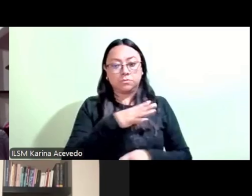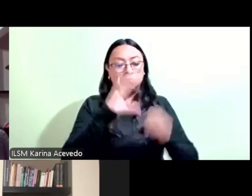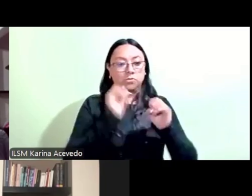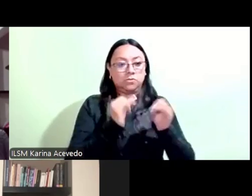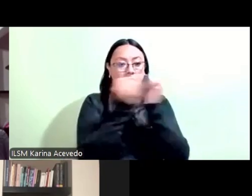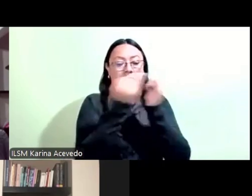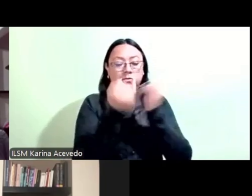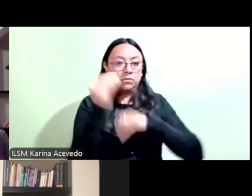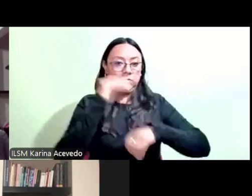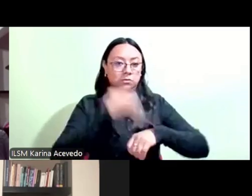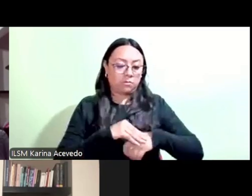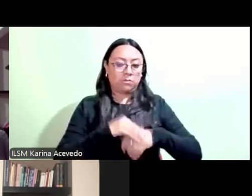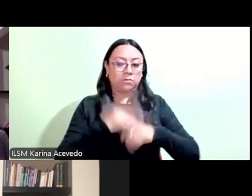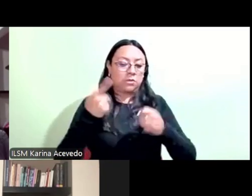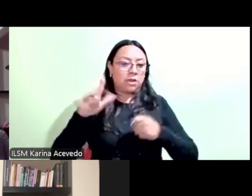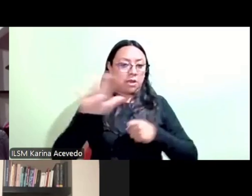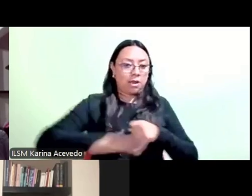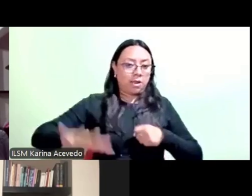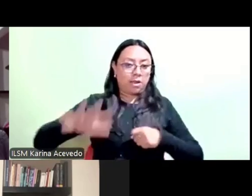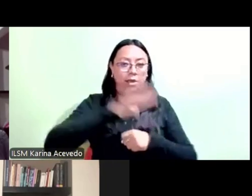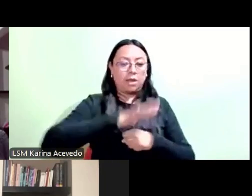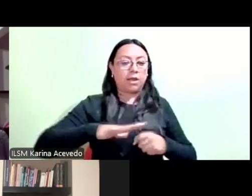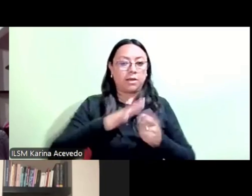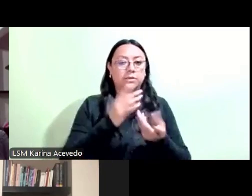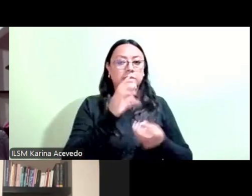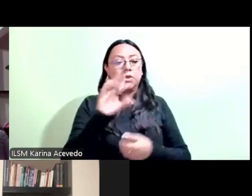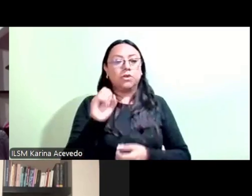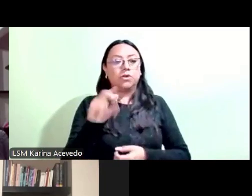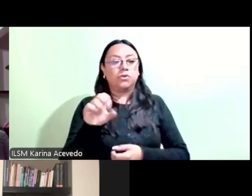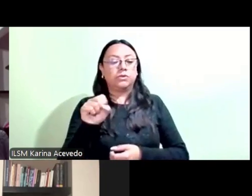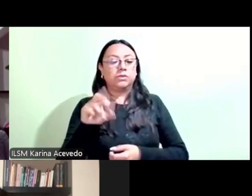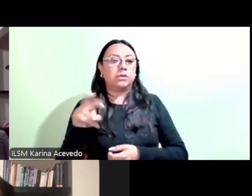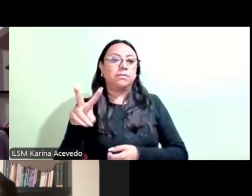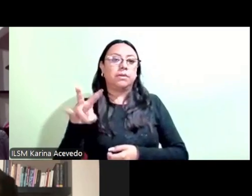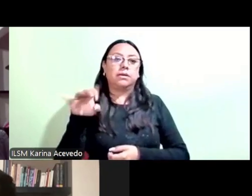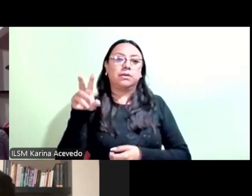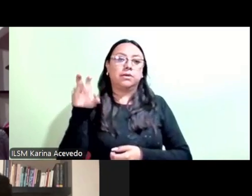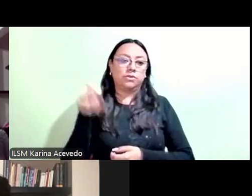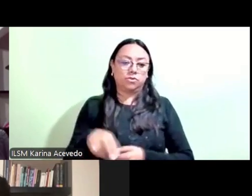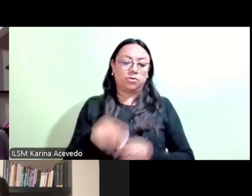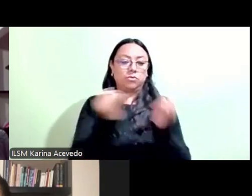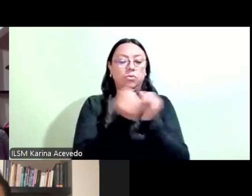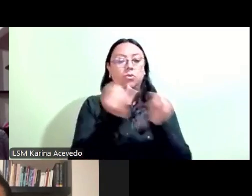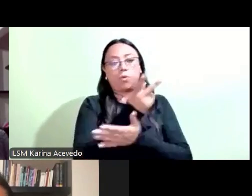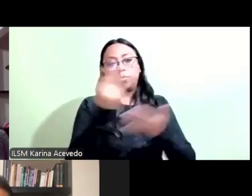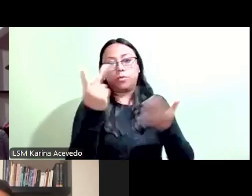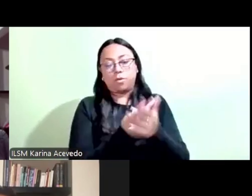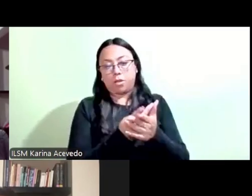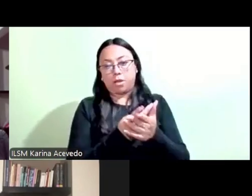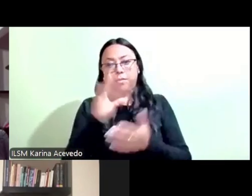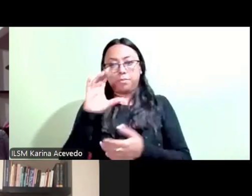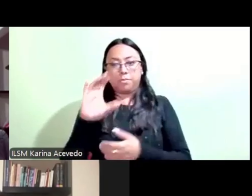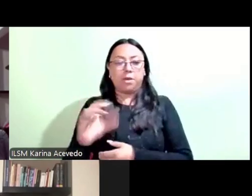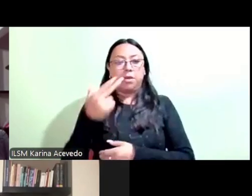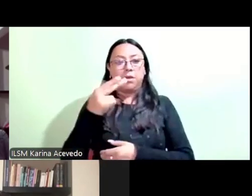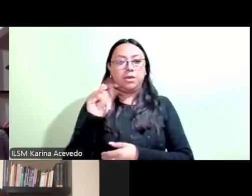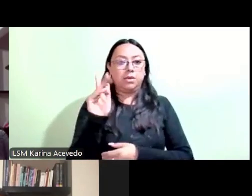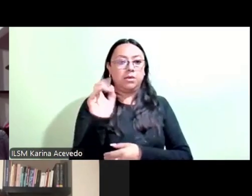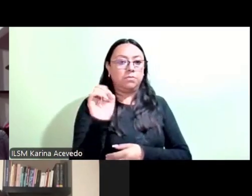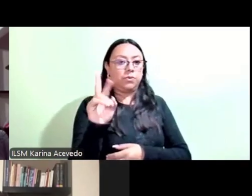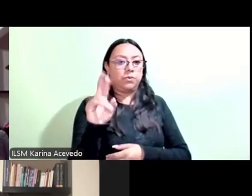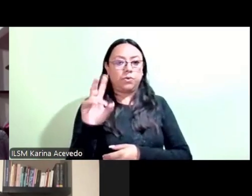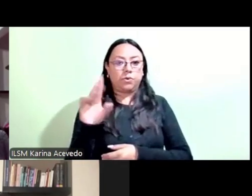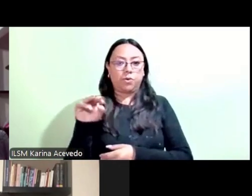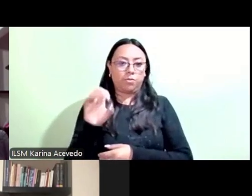conservación patrimonial. De igual manera, no considera que la imagen objetivo del programa parcial Hipódromo, que precisa en su apartado fisionomía urbana